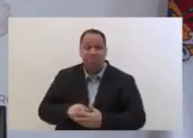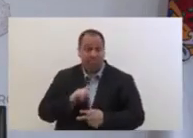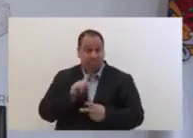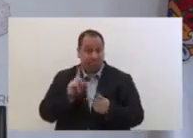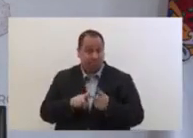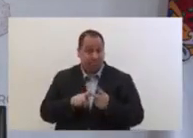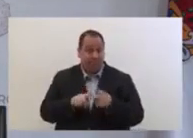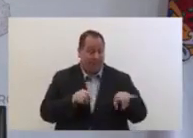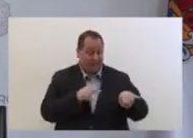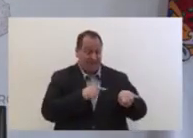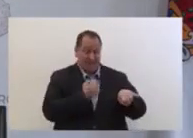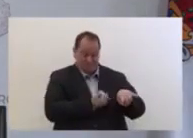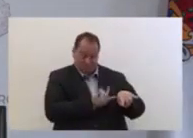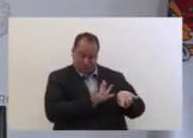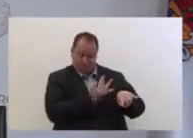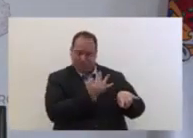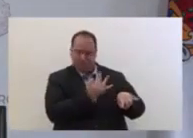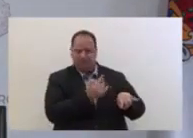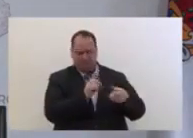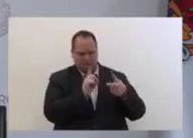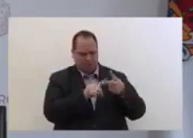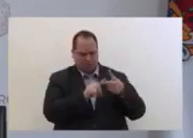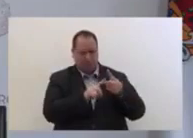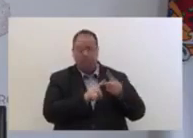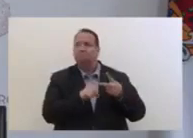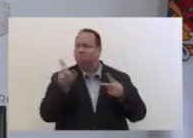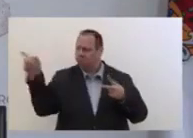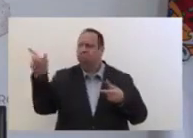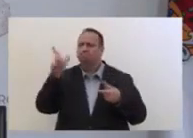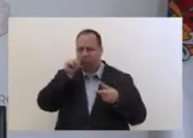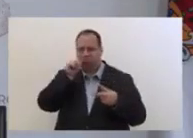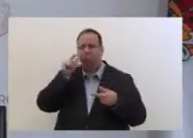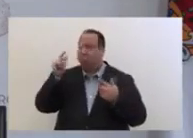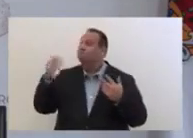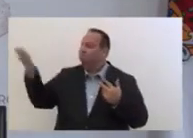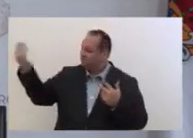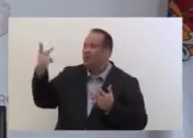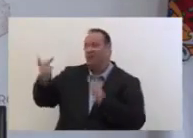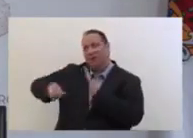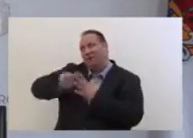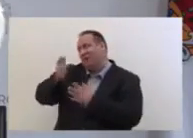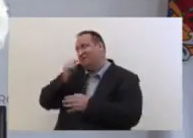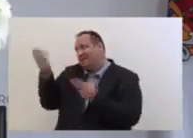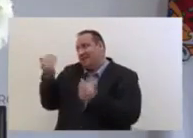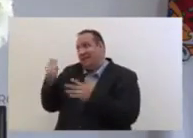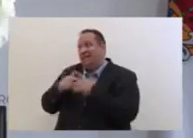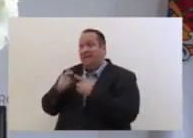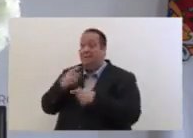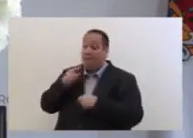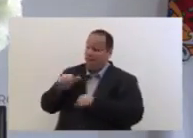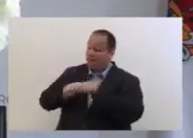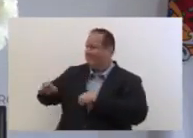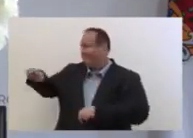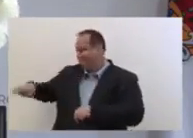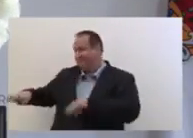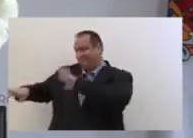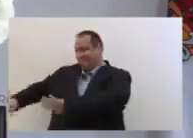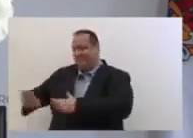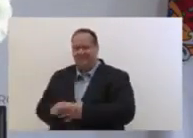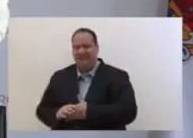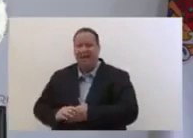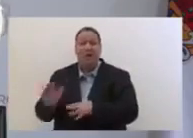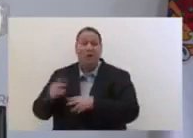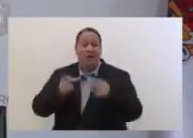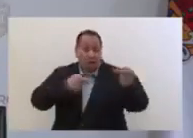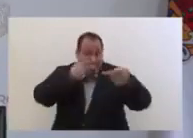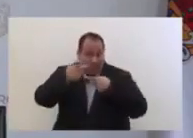del carro, sí hay avances, ya pues aquí el fiscal, adelante otra vez fiscal, ya casi le vamos a poner silla aquí porque en